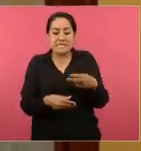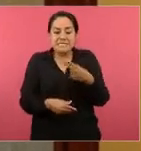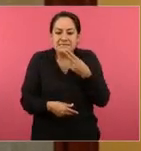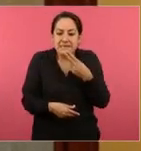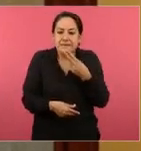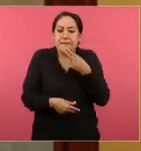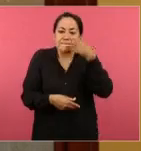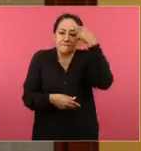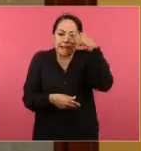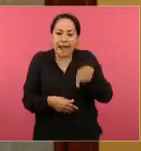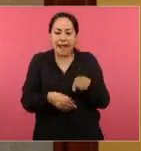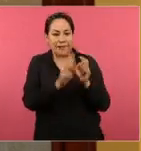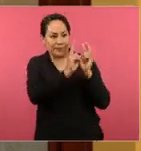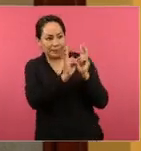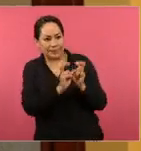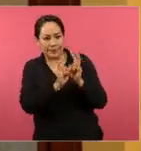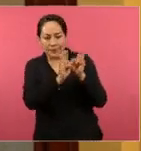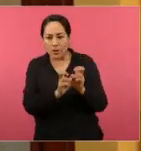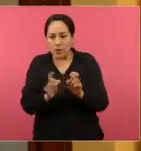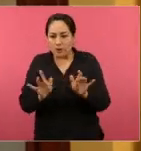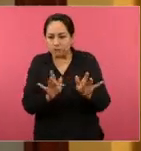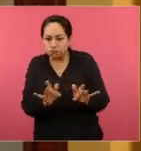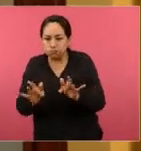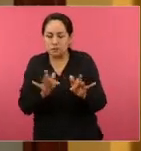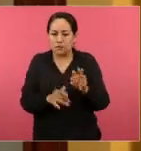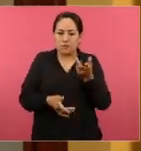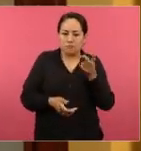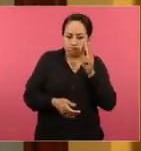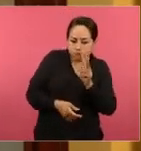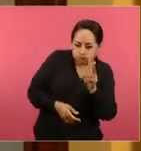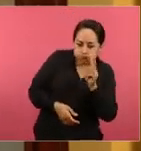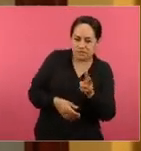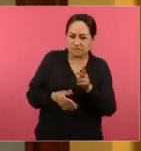algunos programas para que el maestro y la maestra en